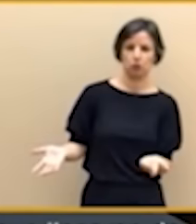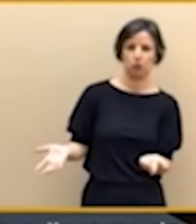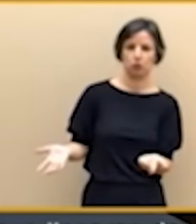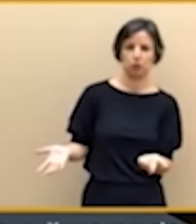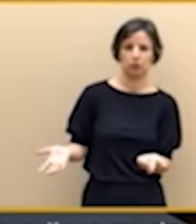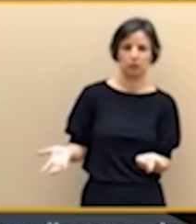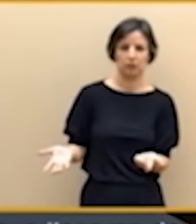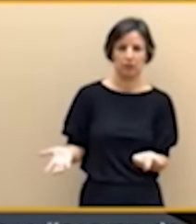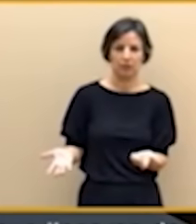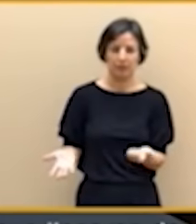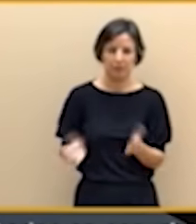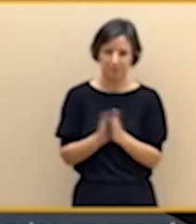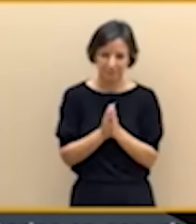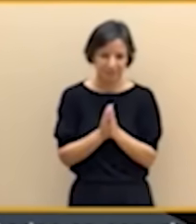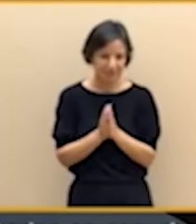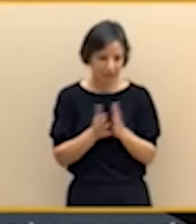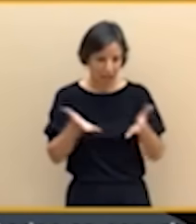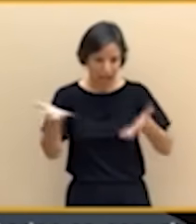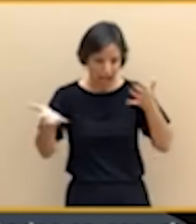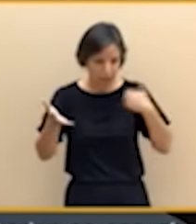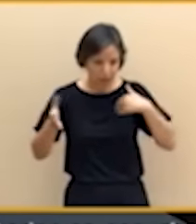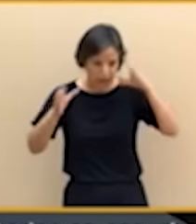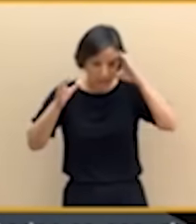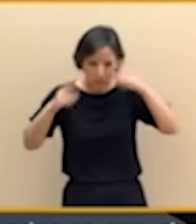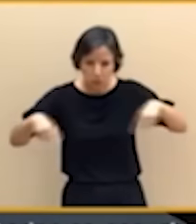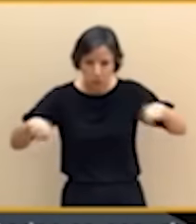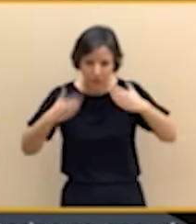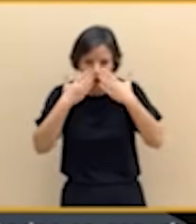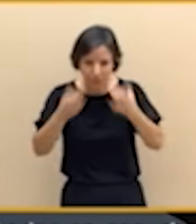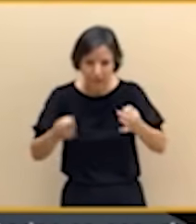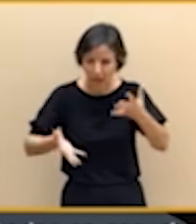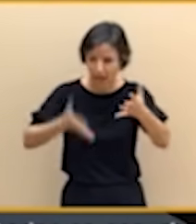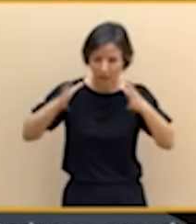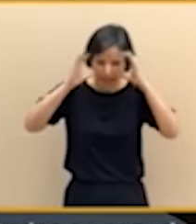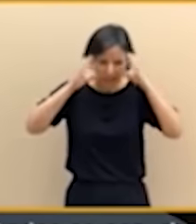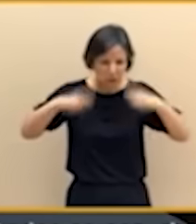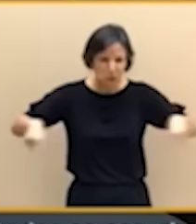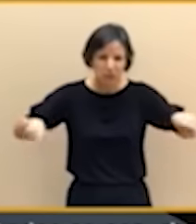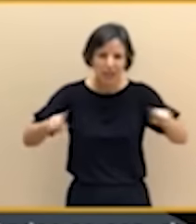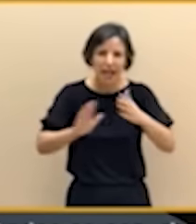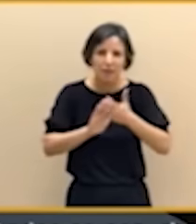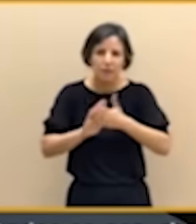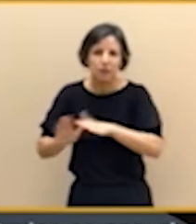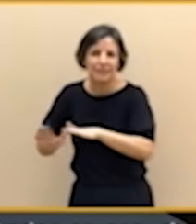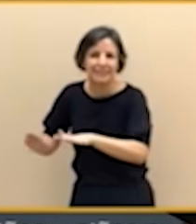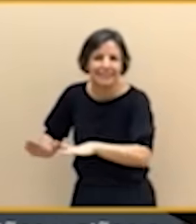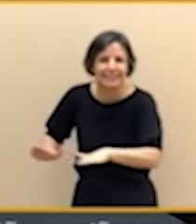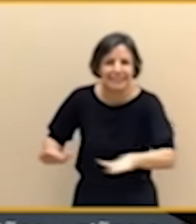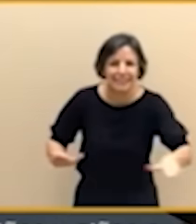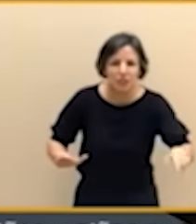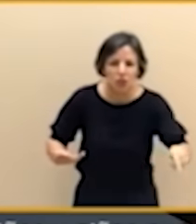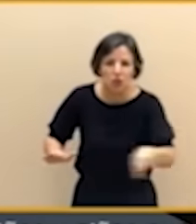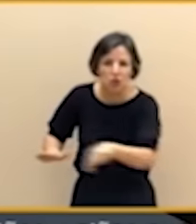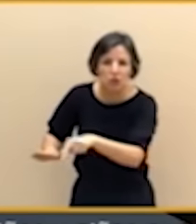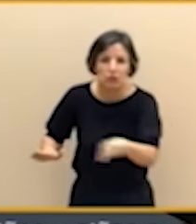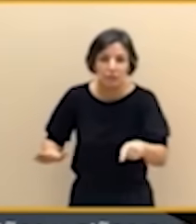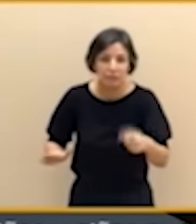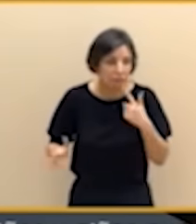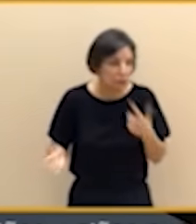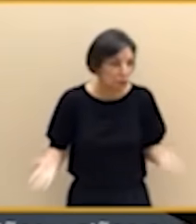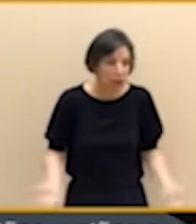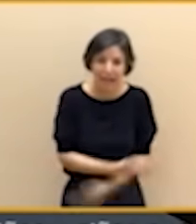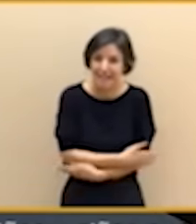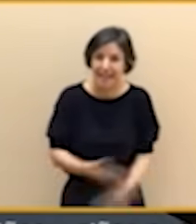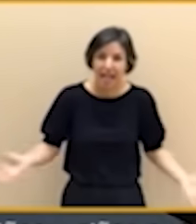De verdad se escuchan, que estamos hablando de niños y niñas que no tienen nada, ni familia, ni medios de vida, ni dónde